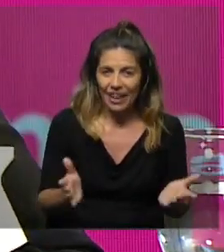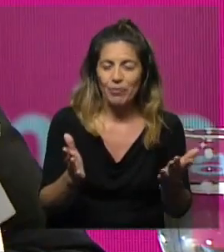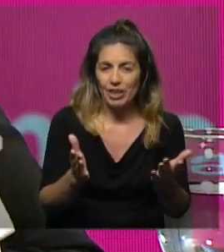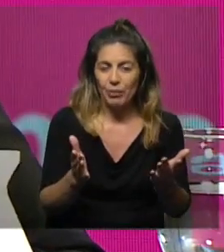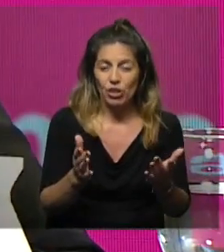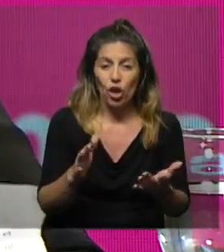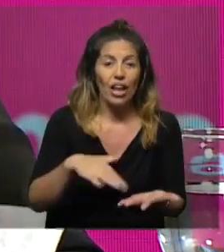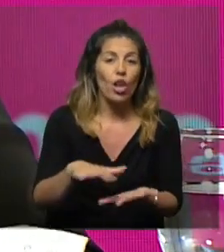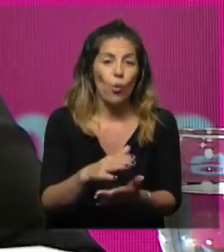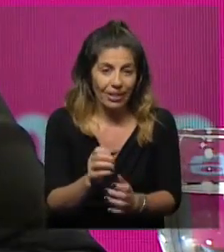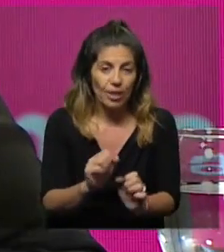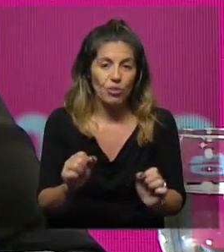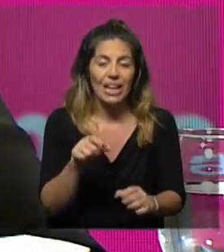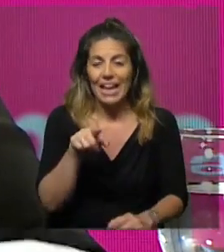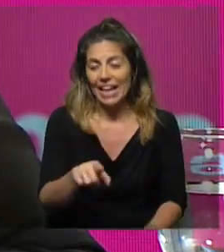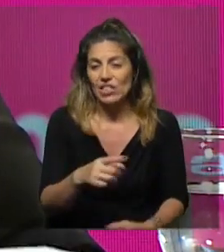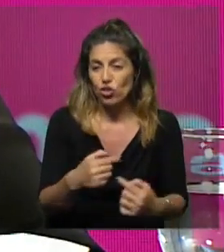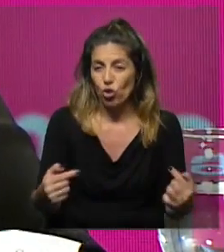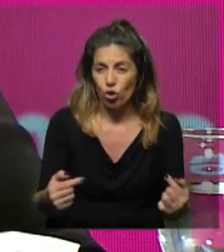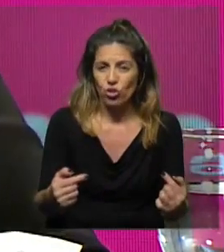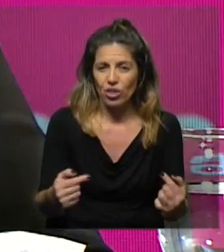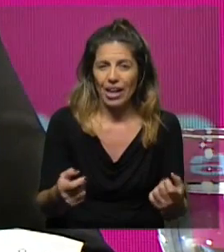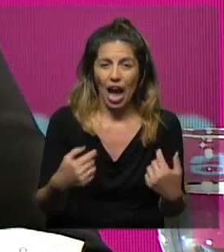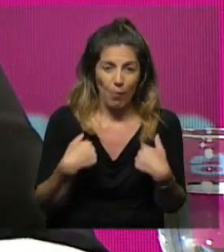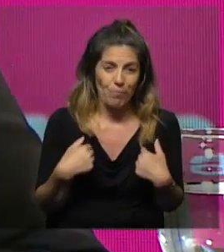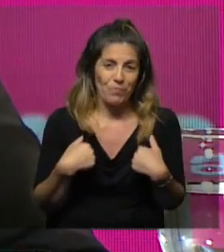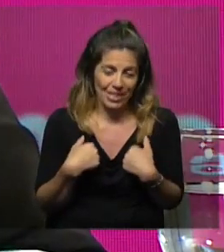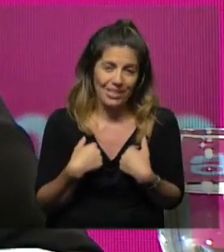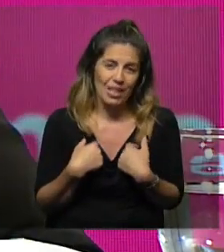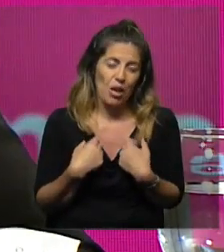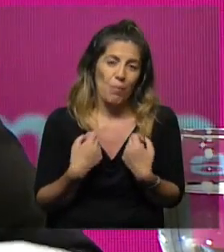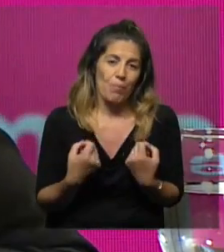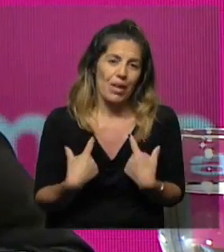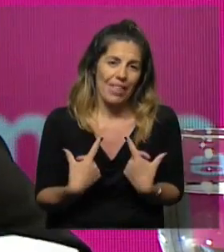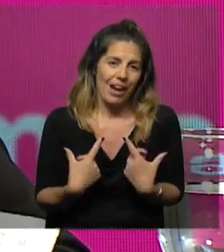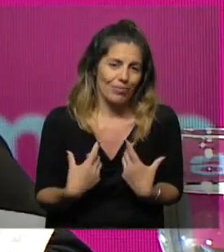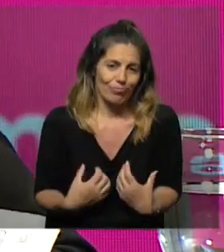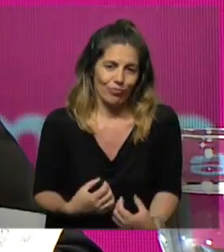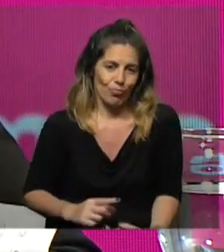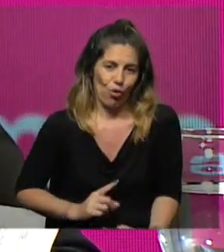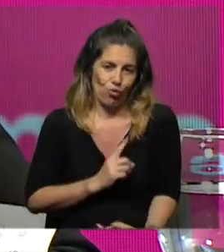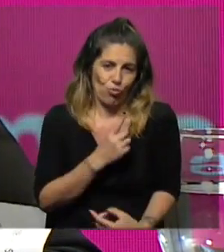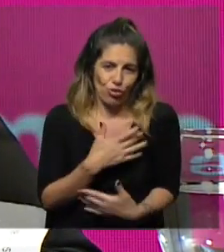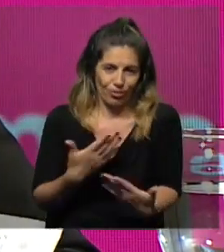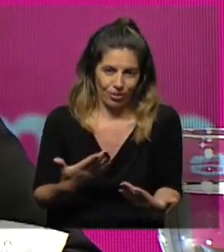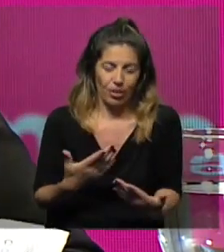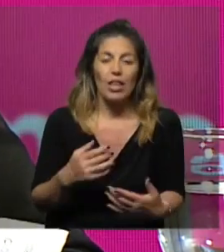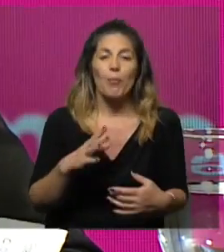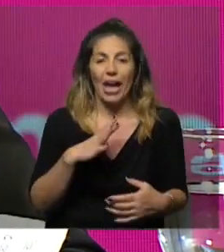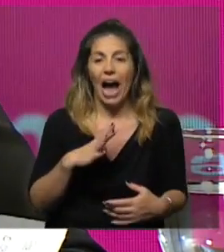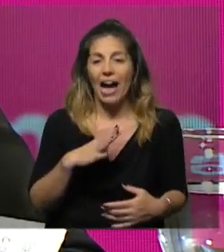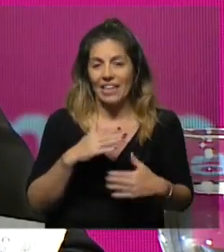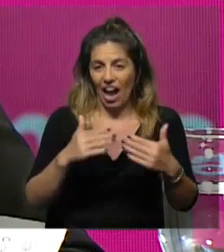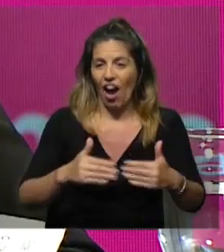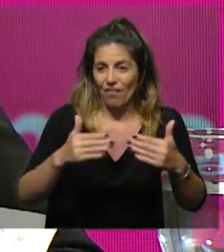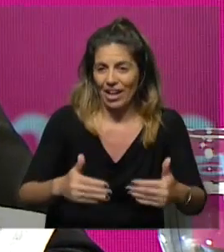posible me parece que eso son de las cosas que por lo menos personalmente me me llenan no después obviamente hay avances